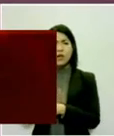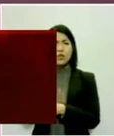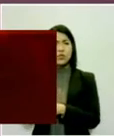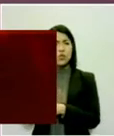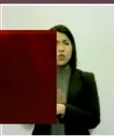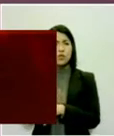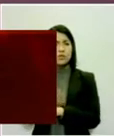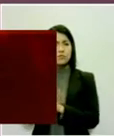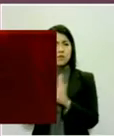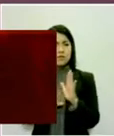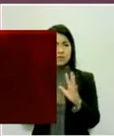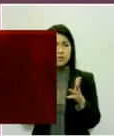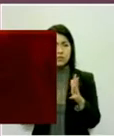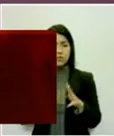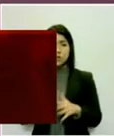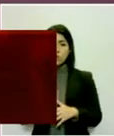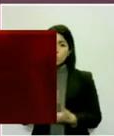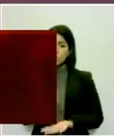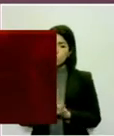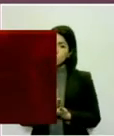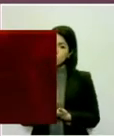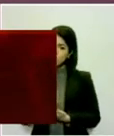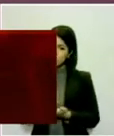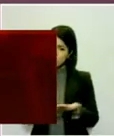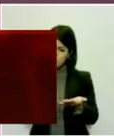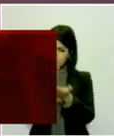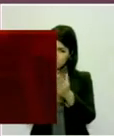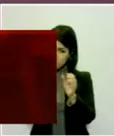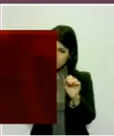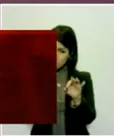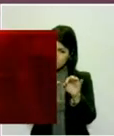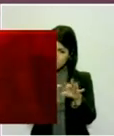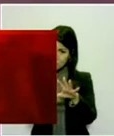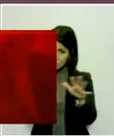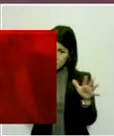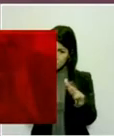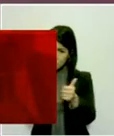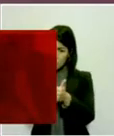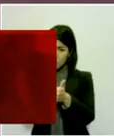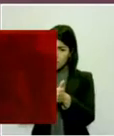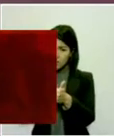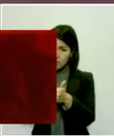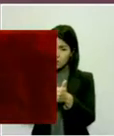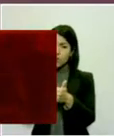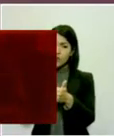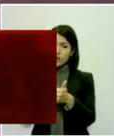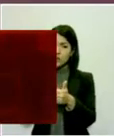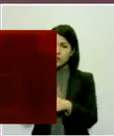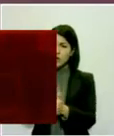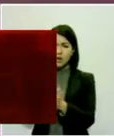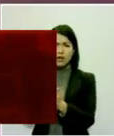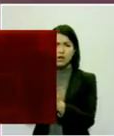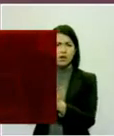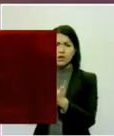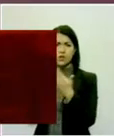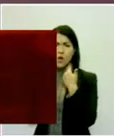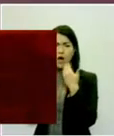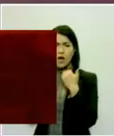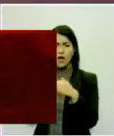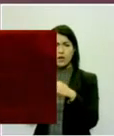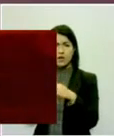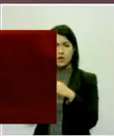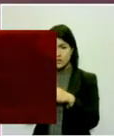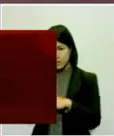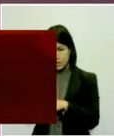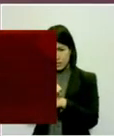dos, tres meses, y es nada más cuestión de que acudan a la receptoría. ¿Y de cuánto viene siendo el rezago? ¿De cuánto viene? No hay rezago ahorita. Tenemos, el propio